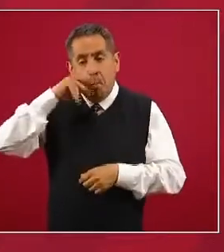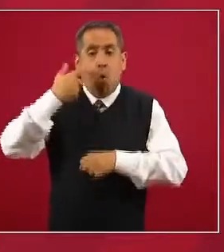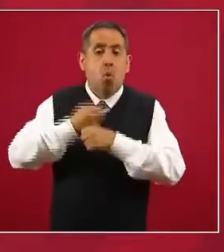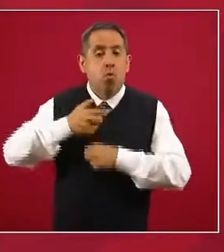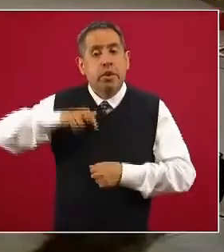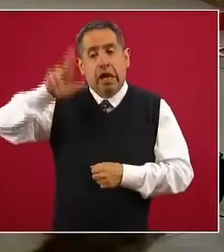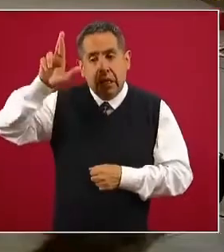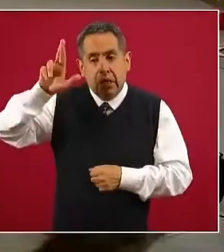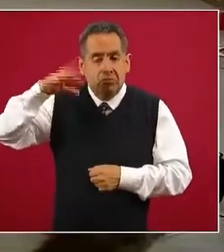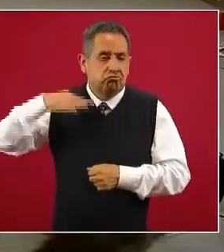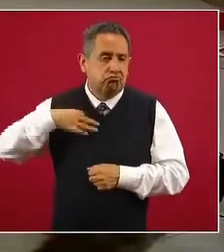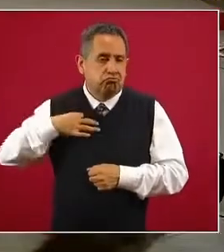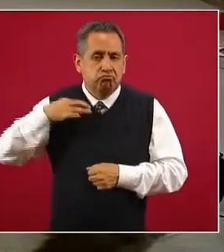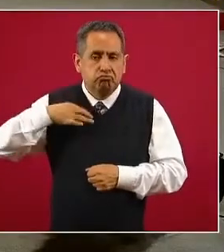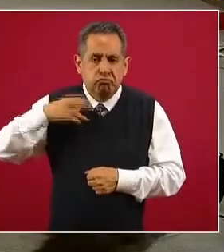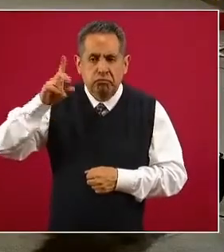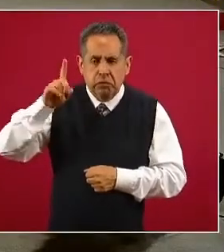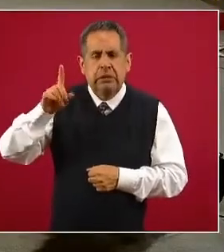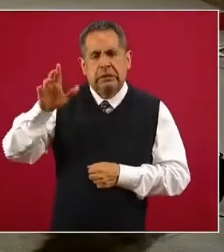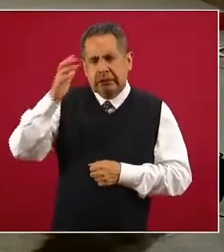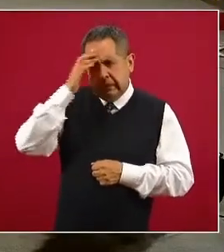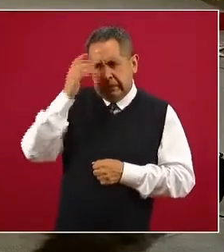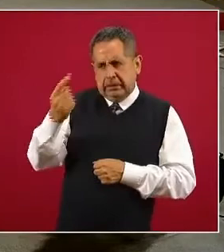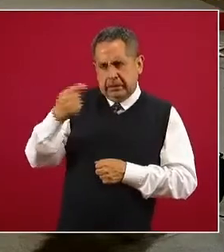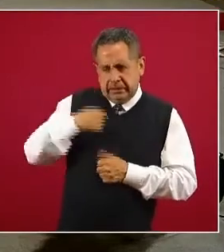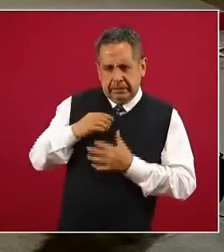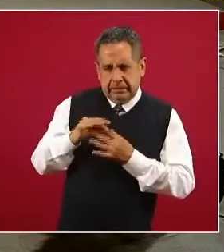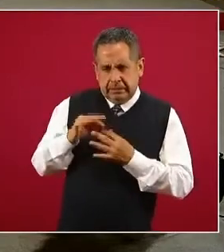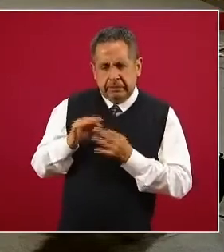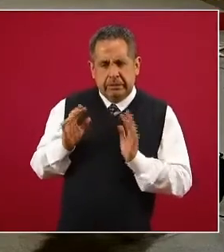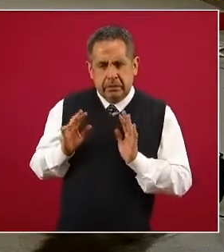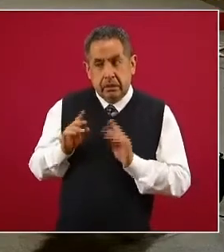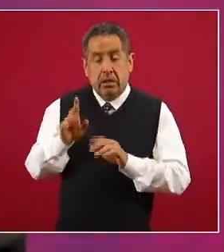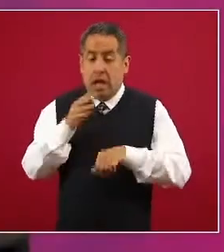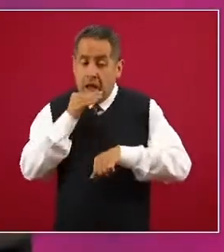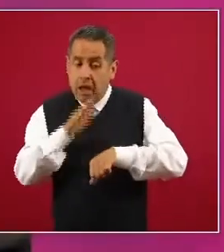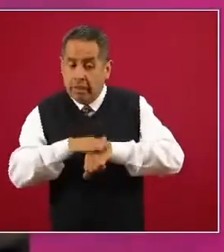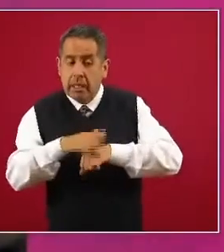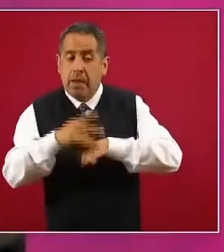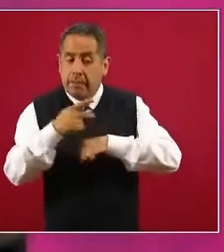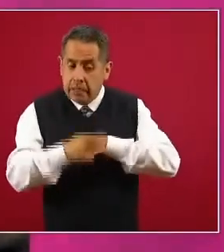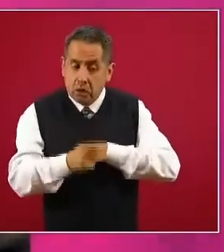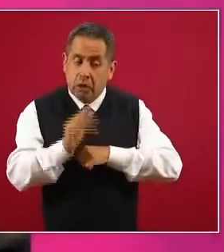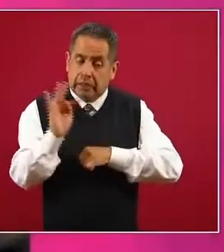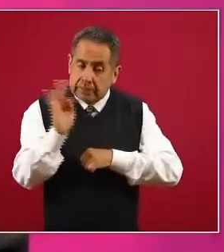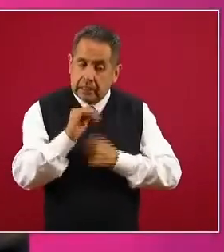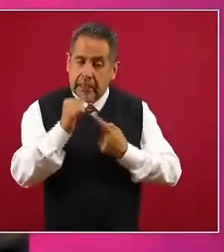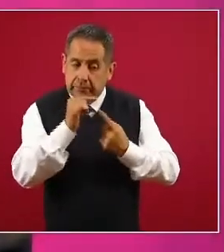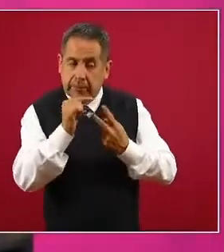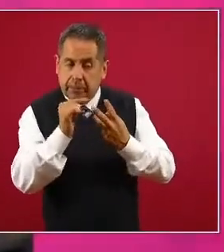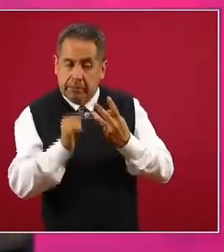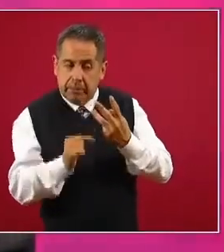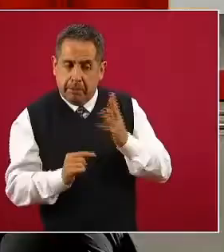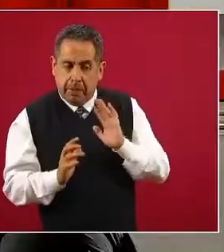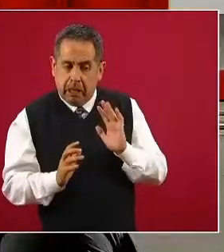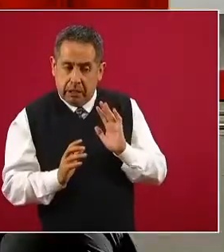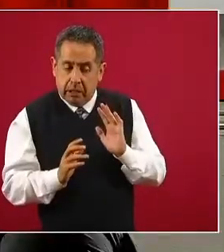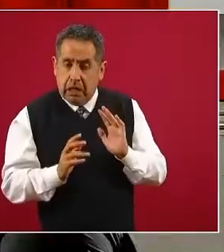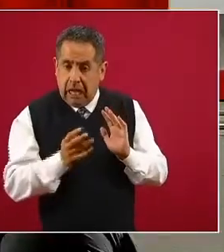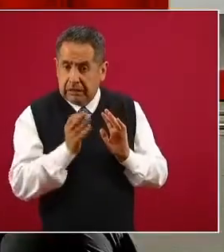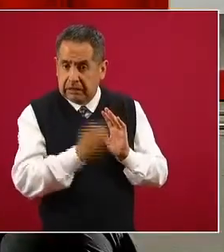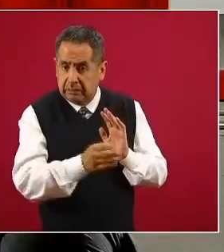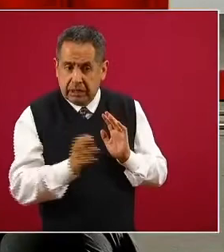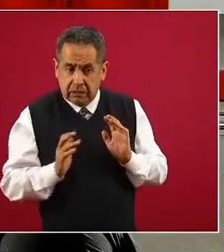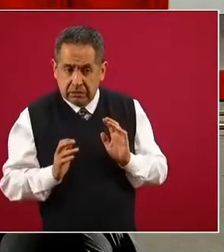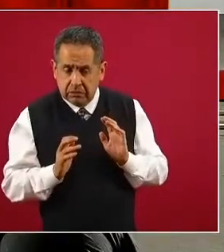voluntarias que con un conocimiento detallado de los riesgos, de los beneficios que pudiera tener para el conocimiento científico y